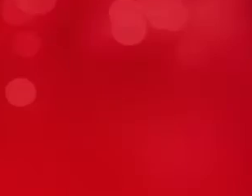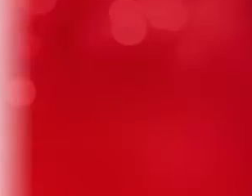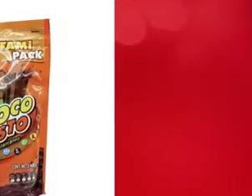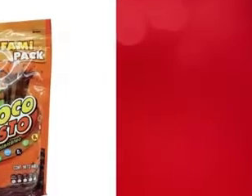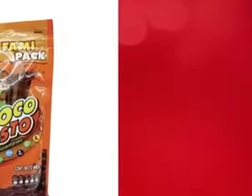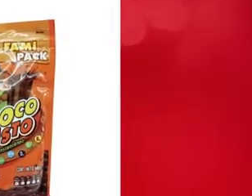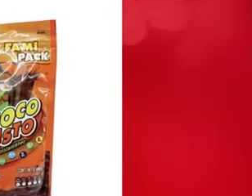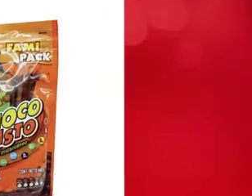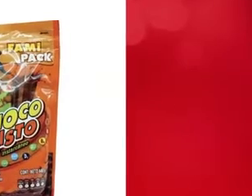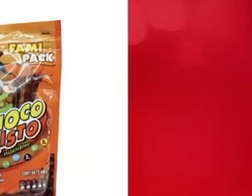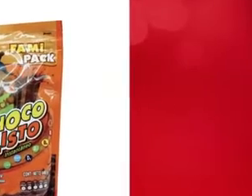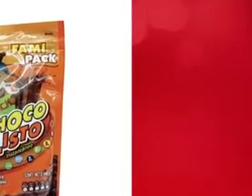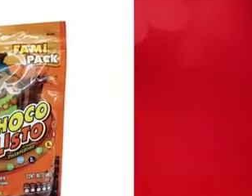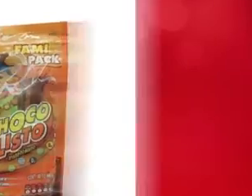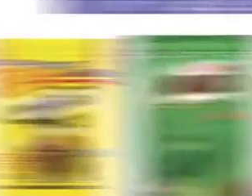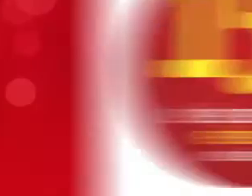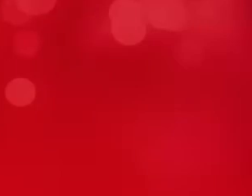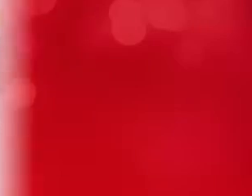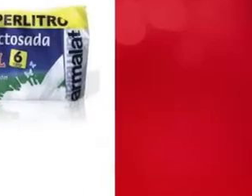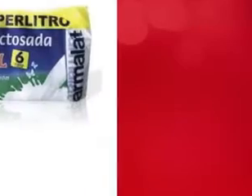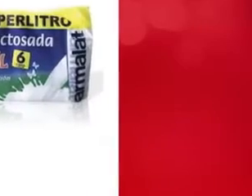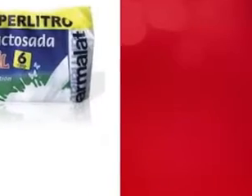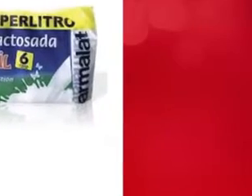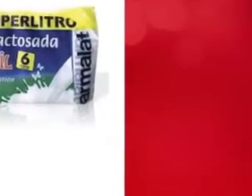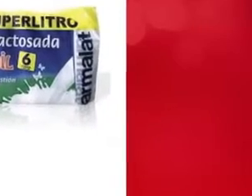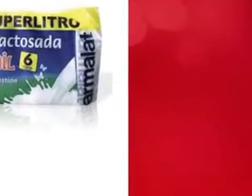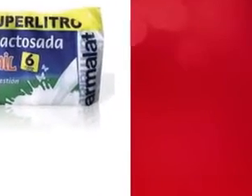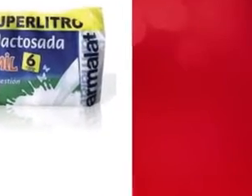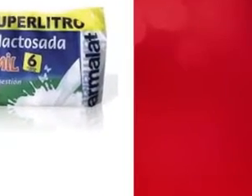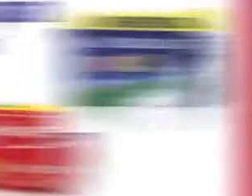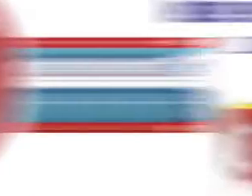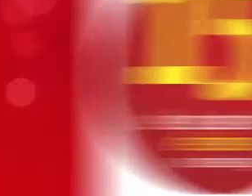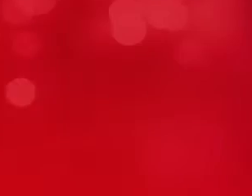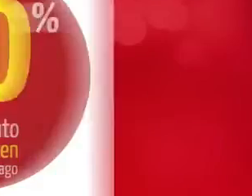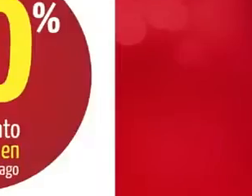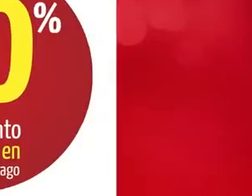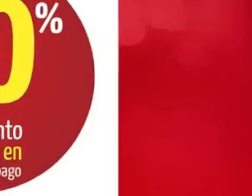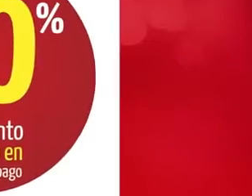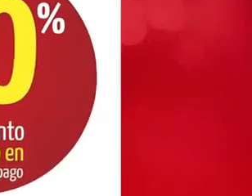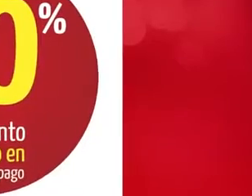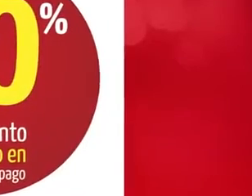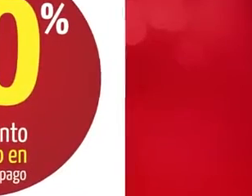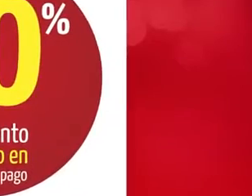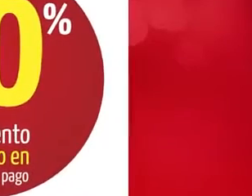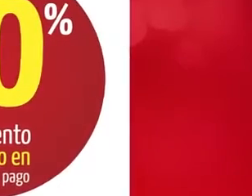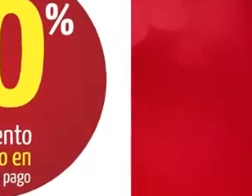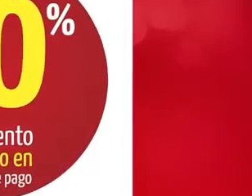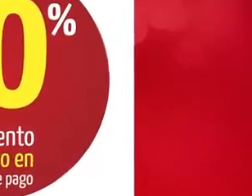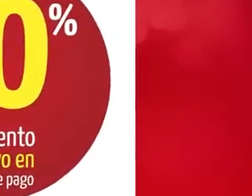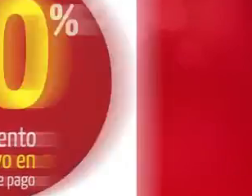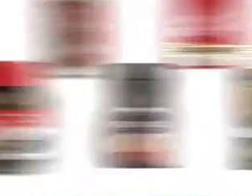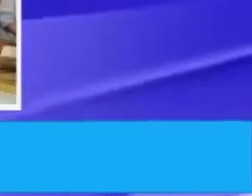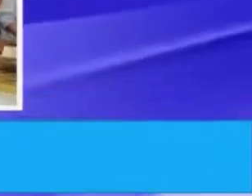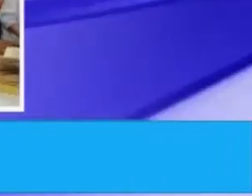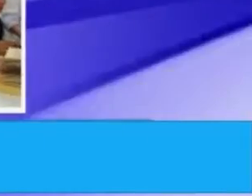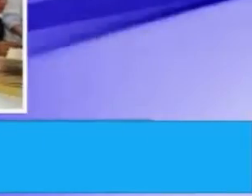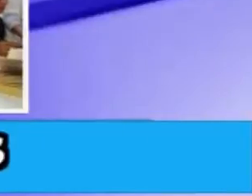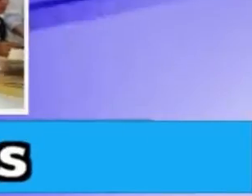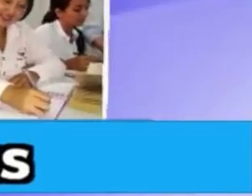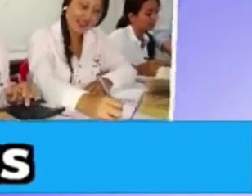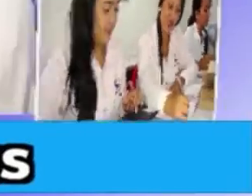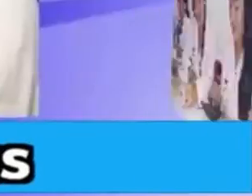al 18 de julio. Con descuentos sensacionales. Más por menos. Orgullosamente santandereano.